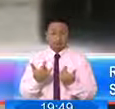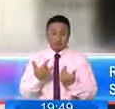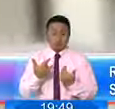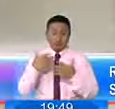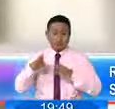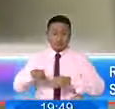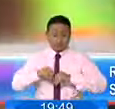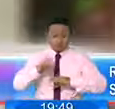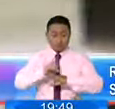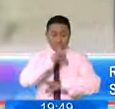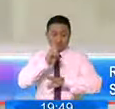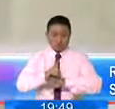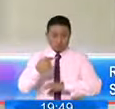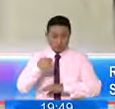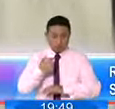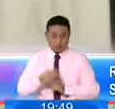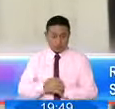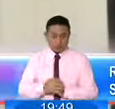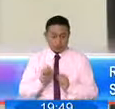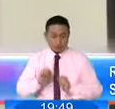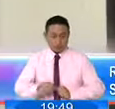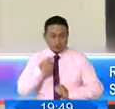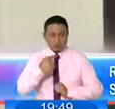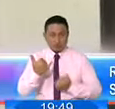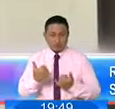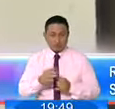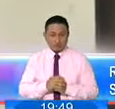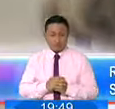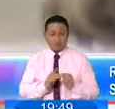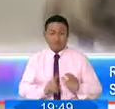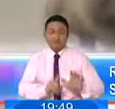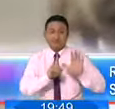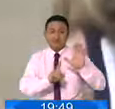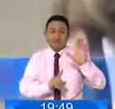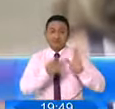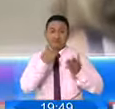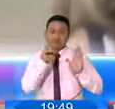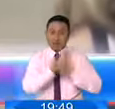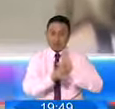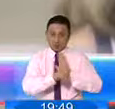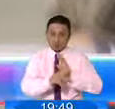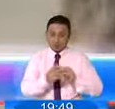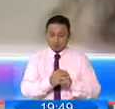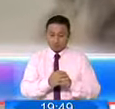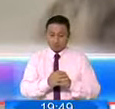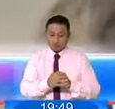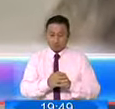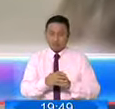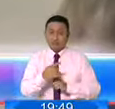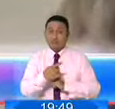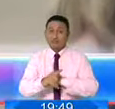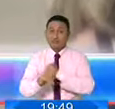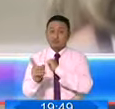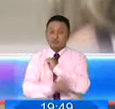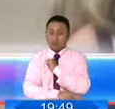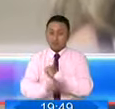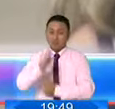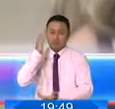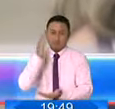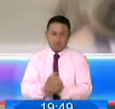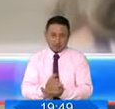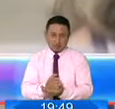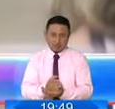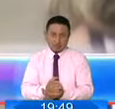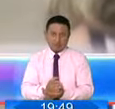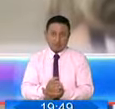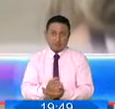la dirección, ya les digo, tenemos los 6 casos, pero no, ha habido sanciones de suspensión, pero de